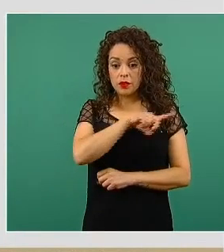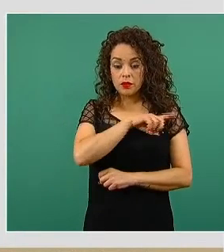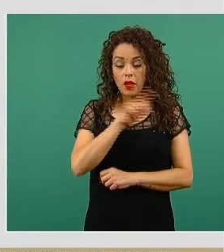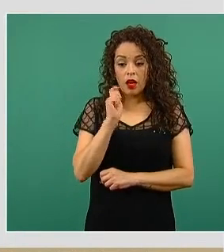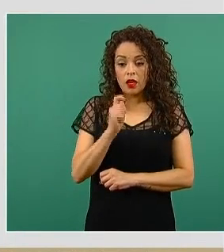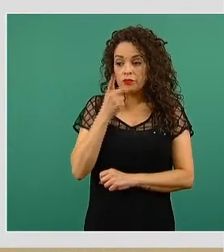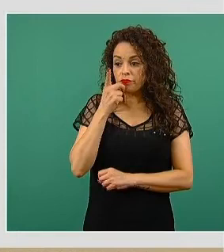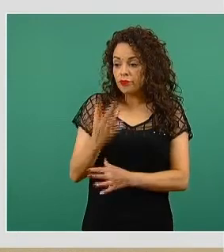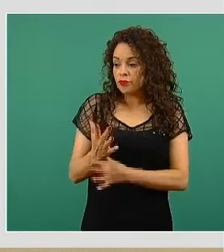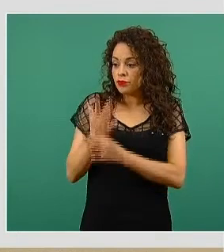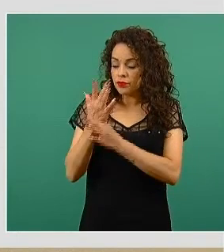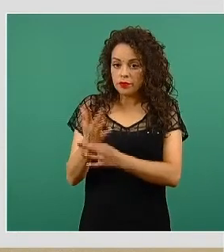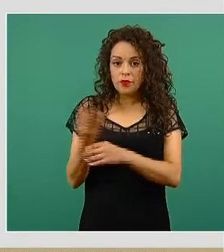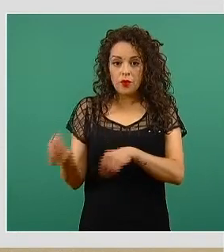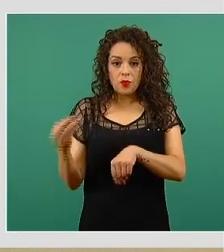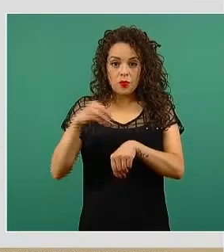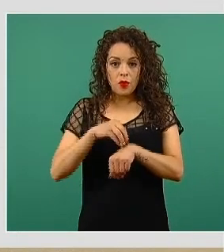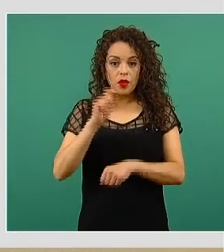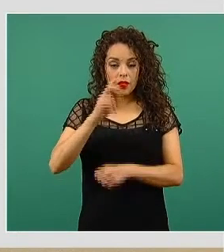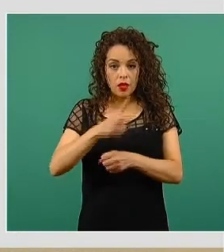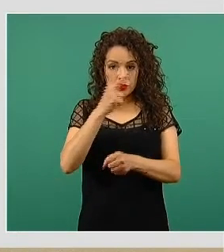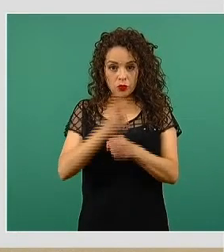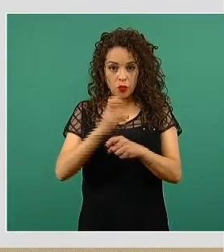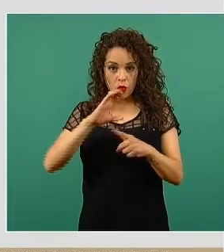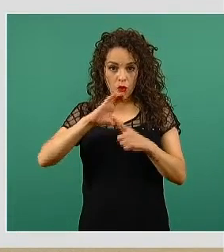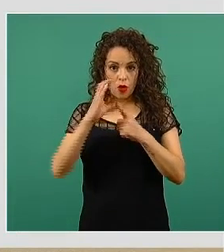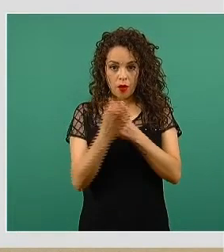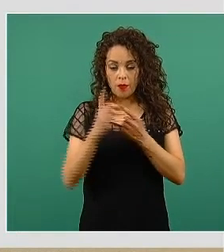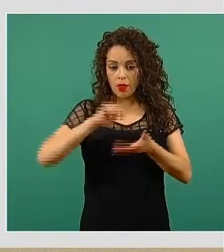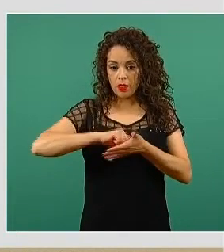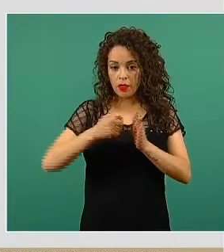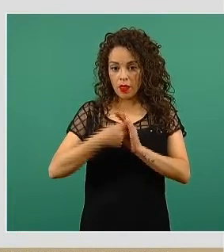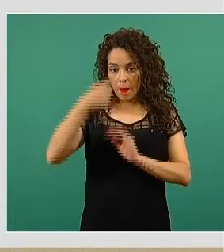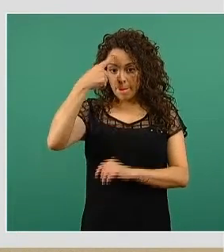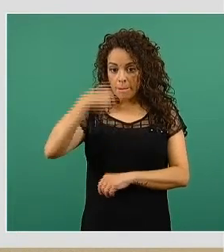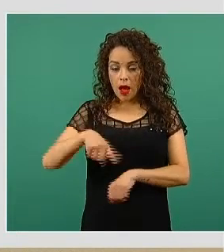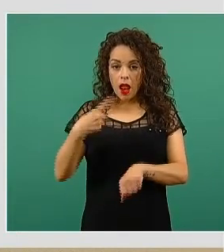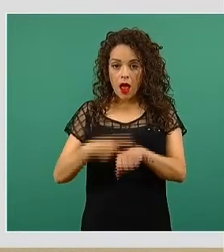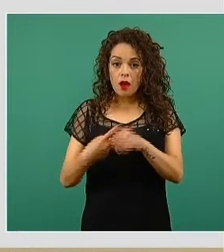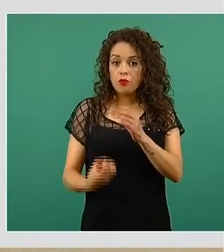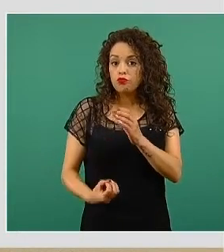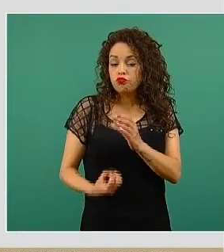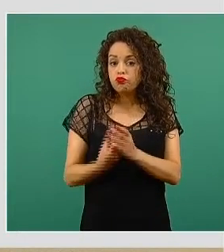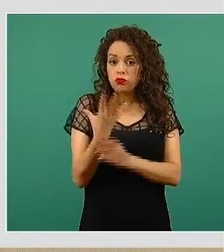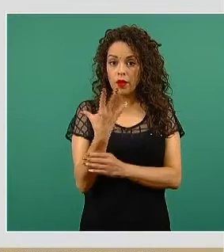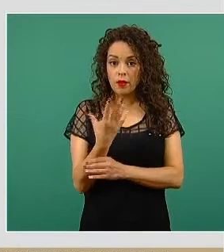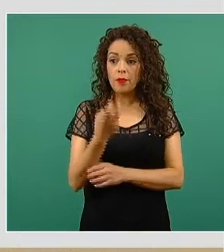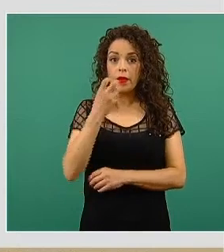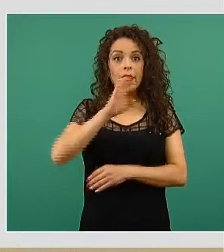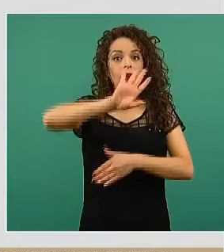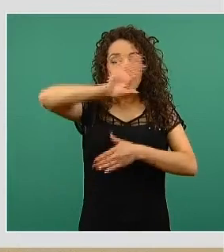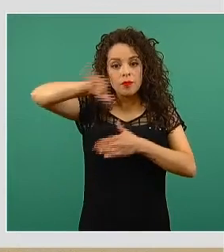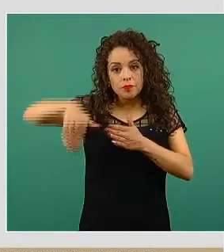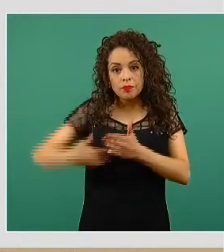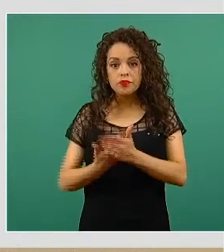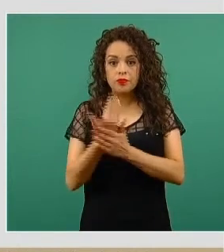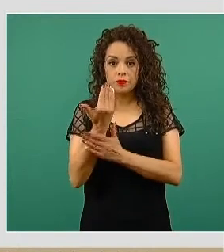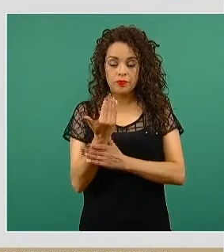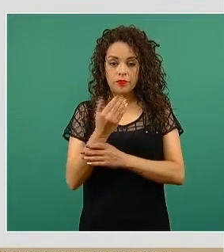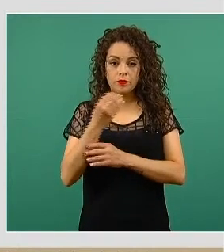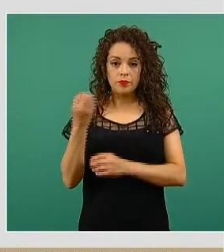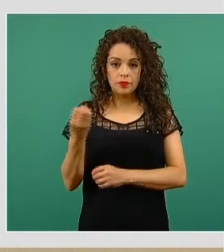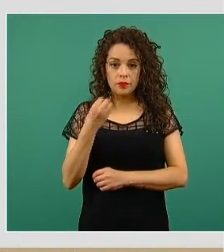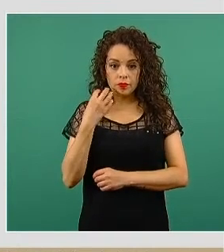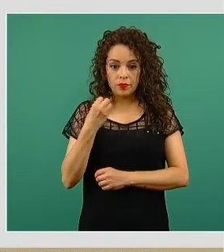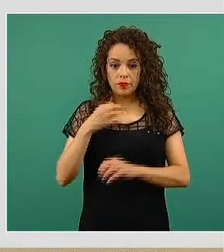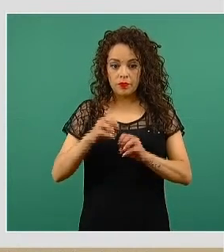se instalara el Subcomité Técnico de Enfermedades Emergentes, el cual se llevó a cabo al día siguiente de la sesión del Comité